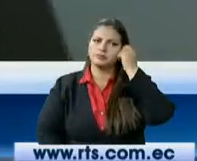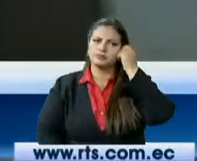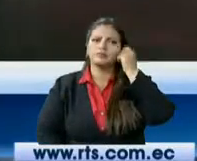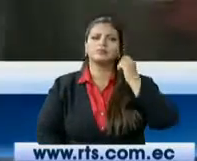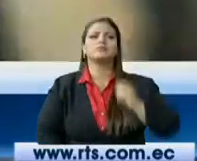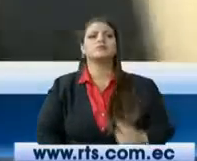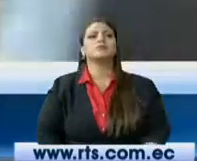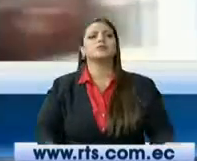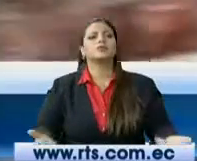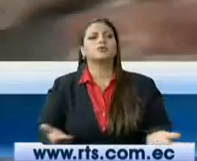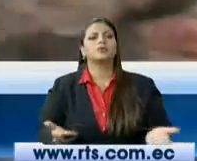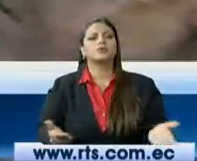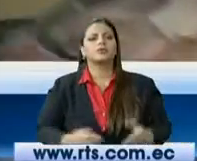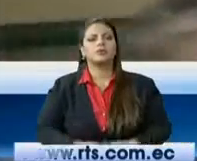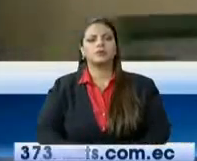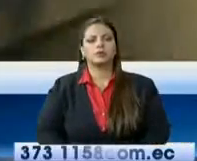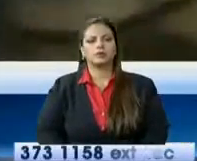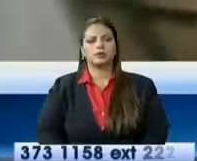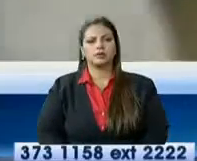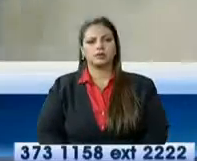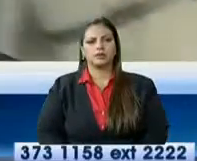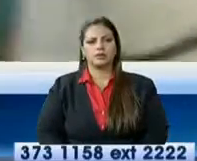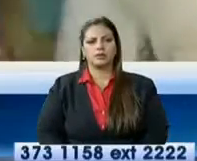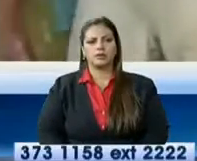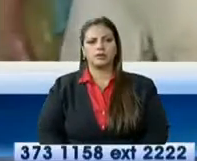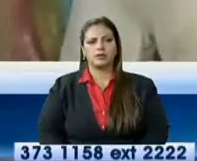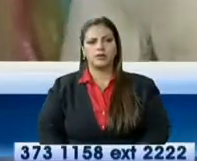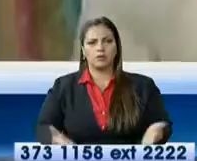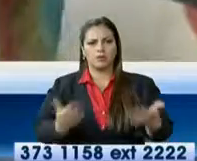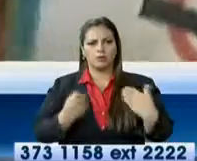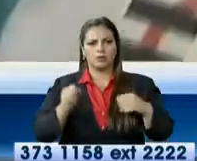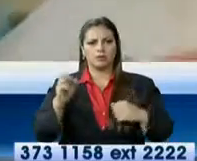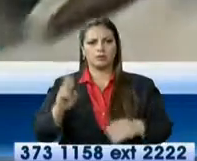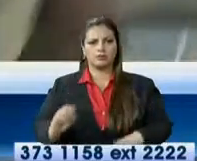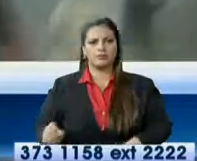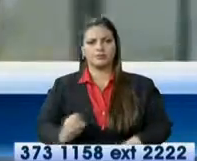mercado Garay, en el suroeste de Guayaquil.